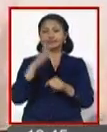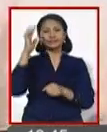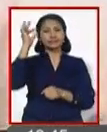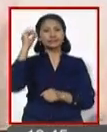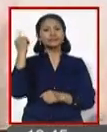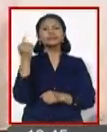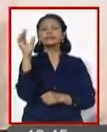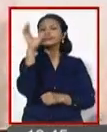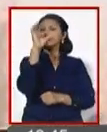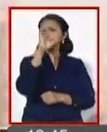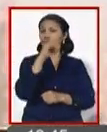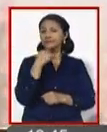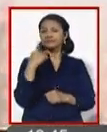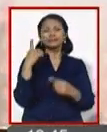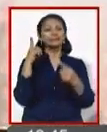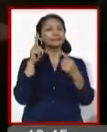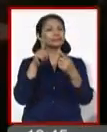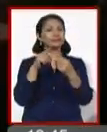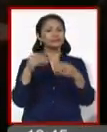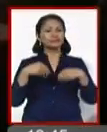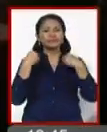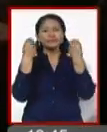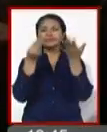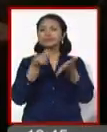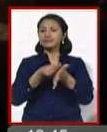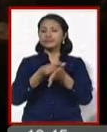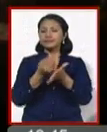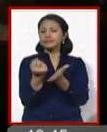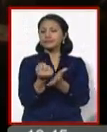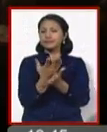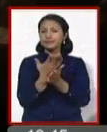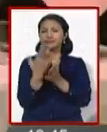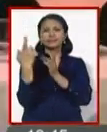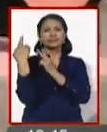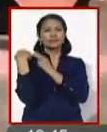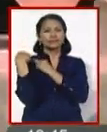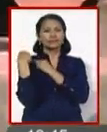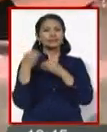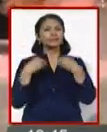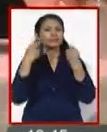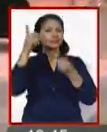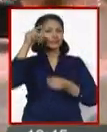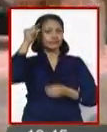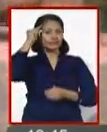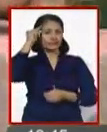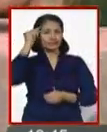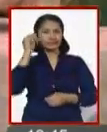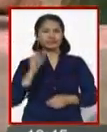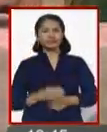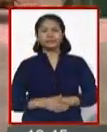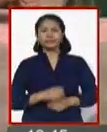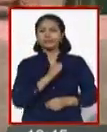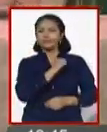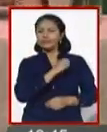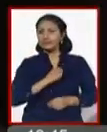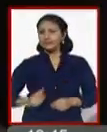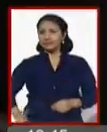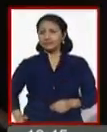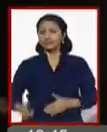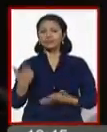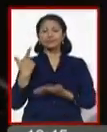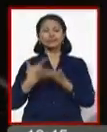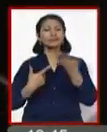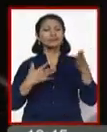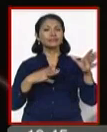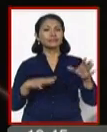lo único que se busca es lograr dar recursos a las nuevas competencias que le dio el gobierno a la gobernación. ¿Qué hacer para